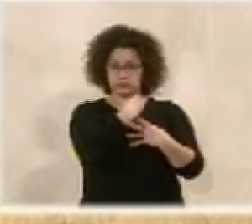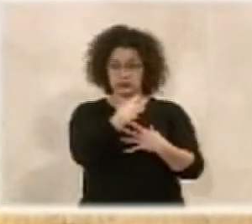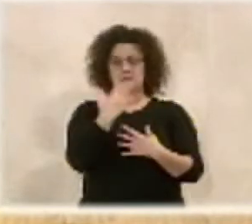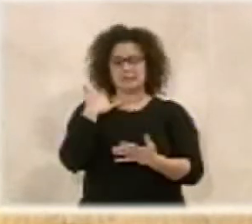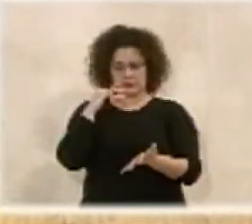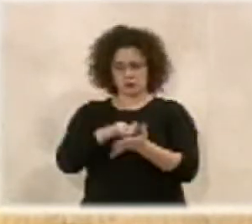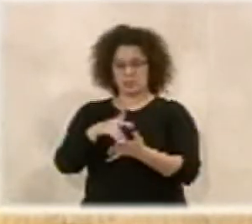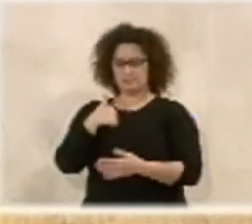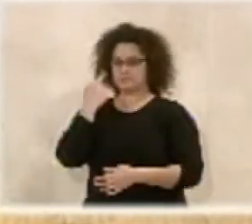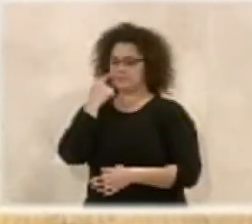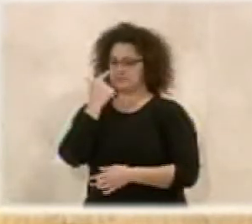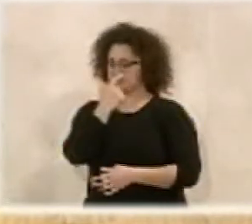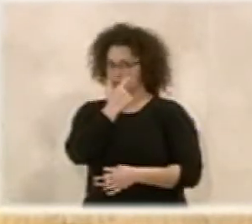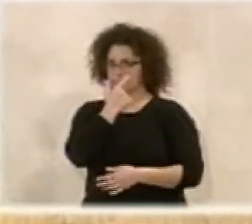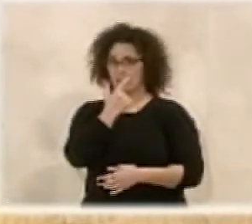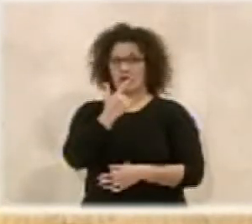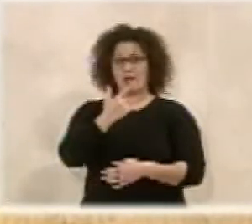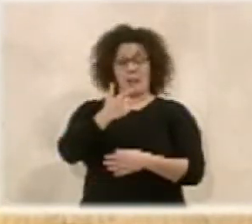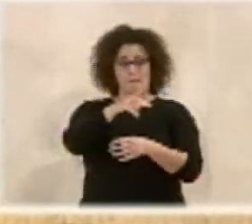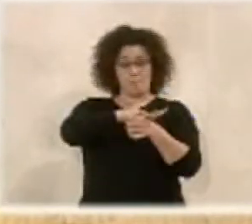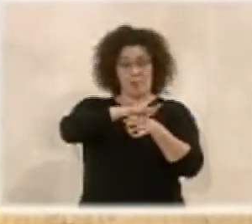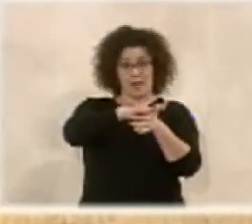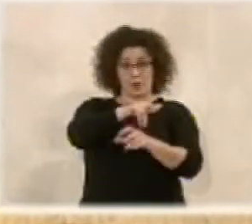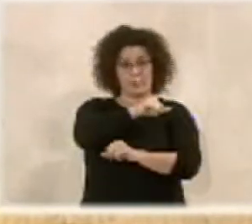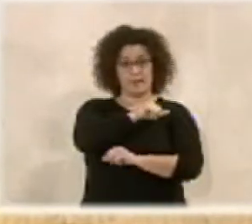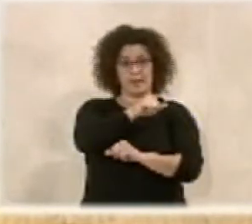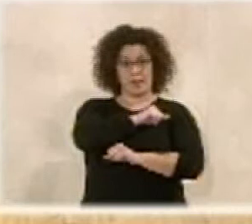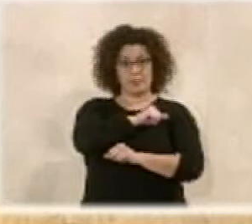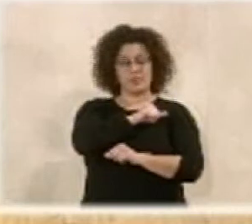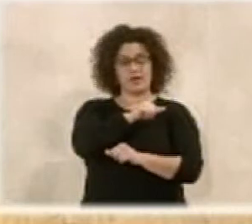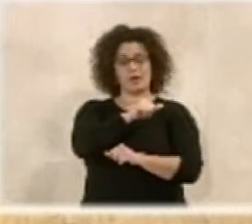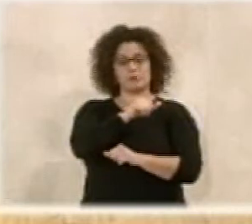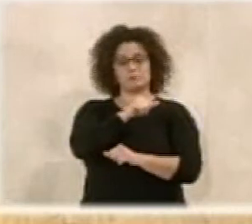de los robos que nos han hecho ustedes, que en el barrio La Esperanza pues